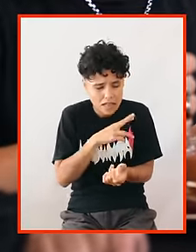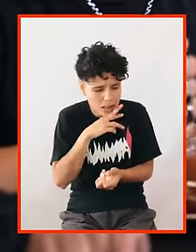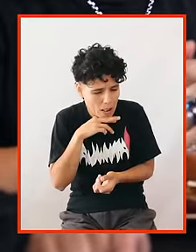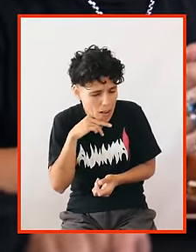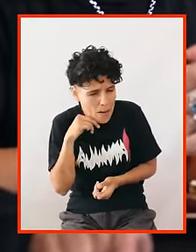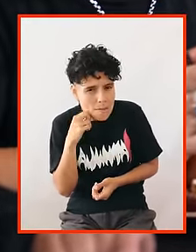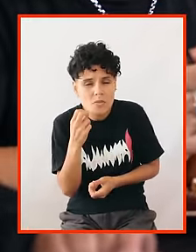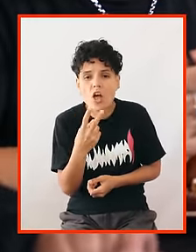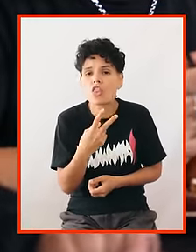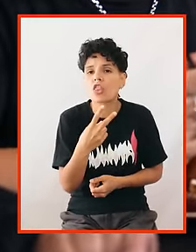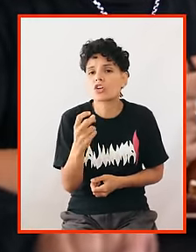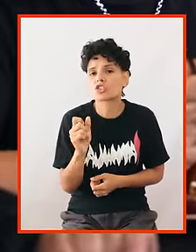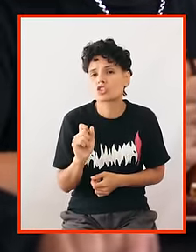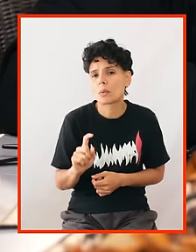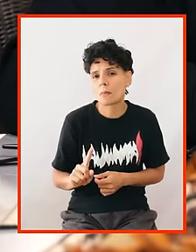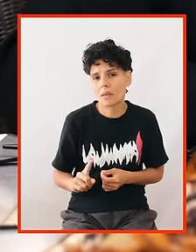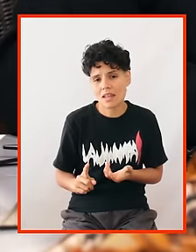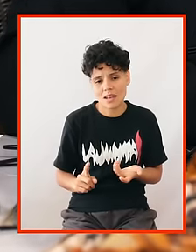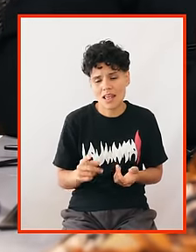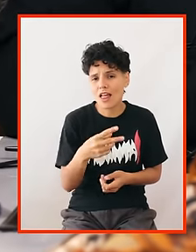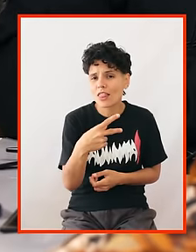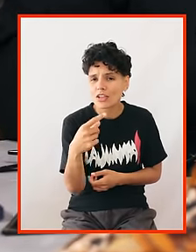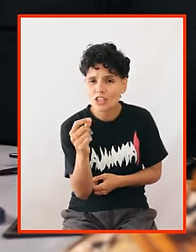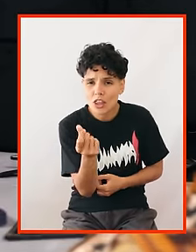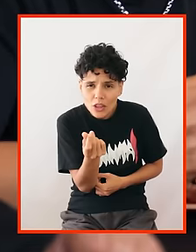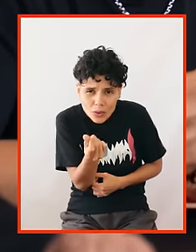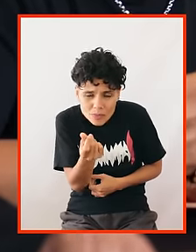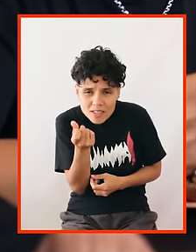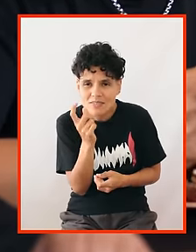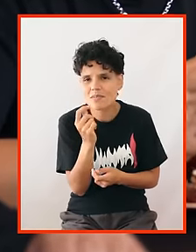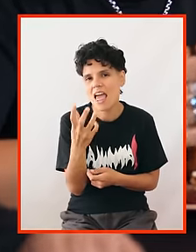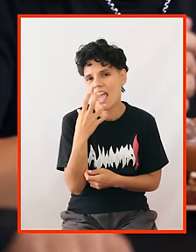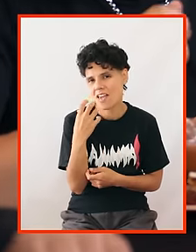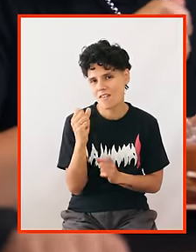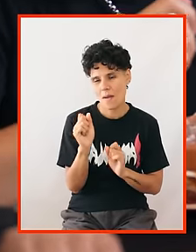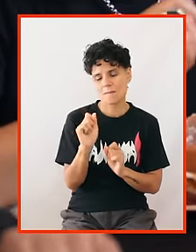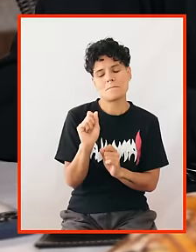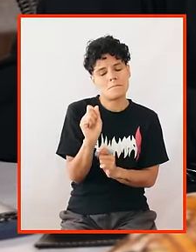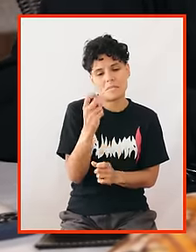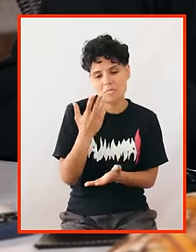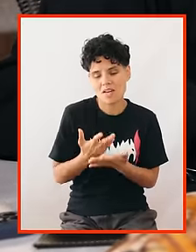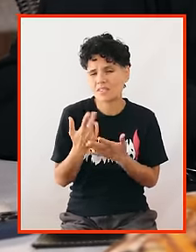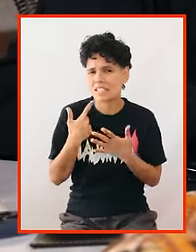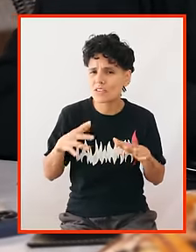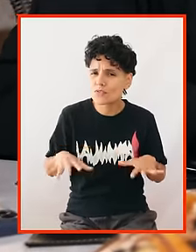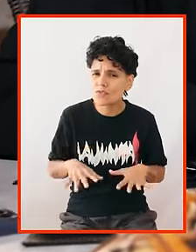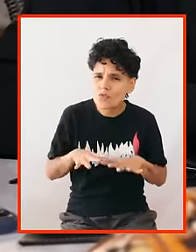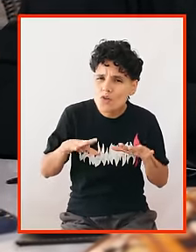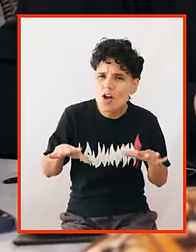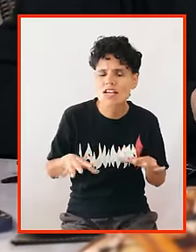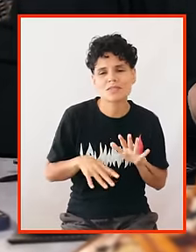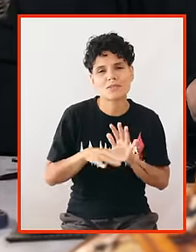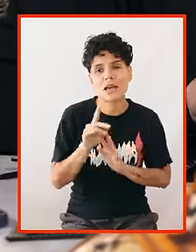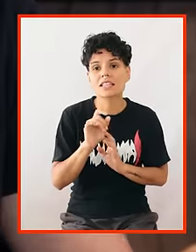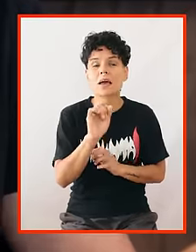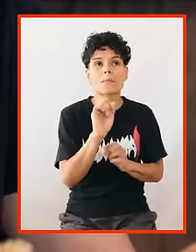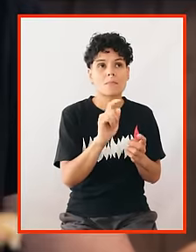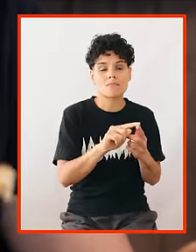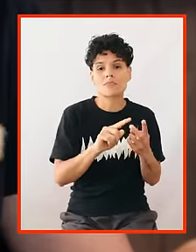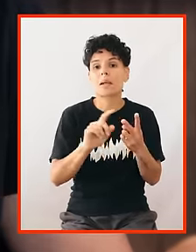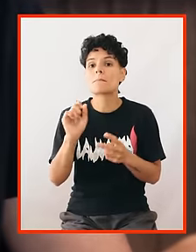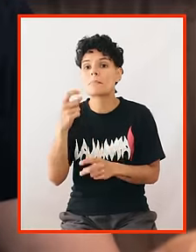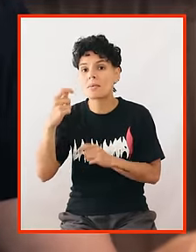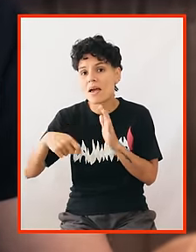costó 200.000 pesos grabar nuestro primer disco. 200 lucas el primer disco. Pagás con esfuerzo. Y nuestro primer video